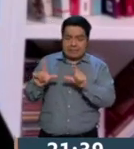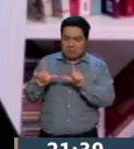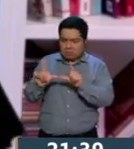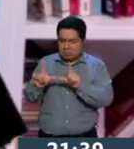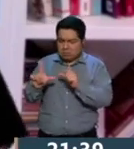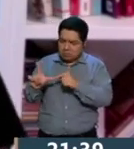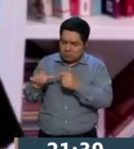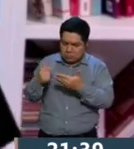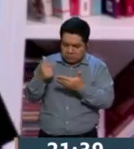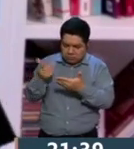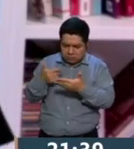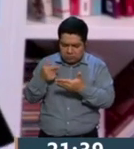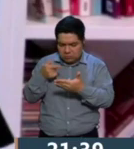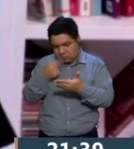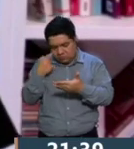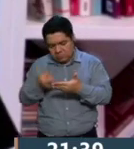que